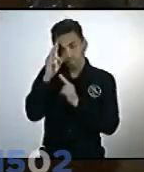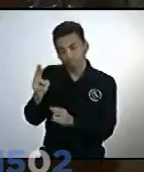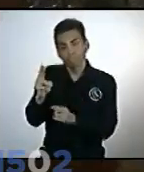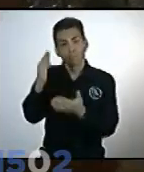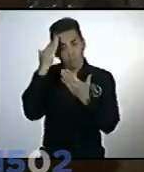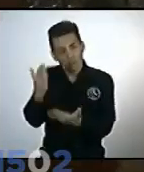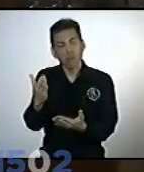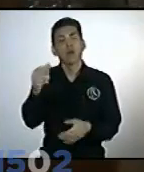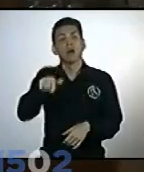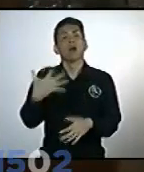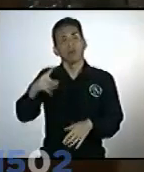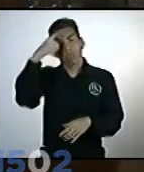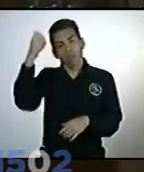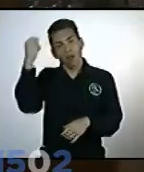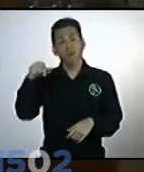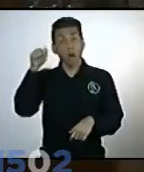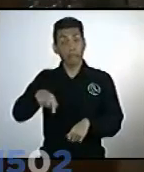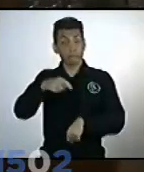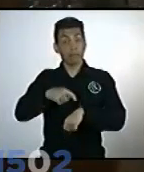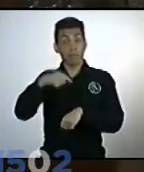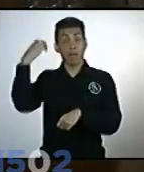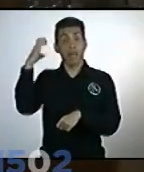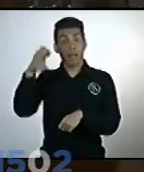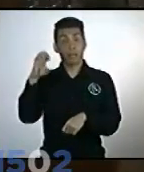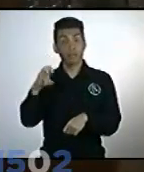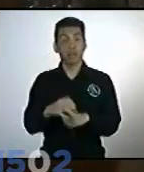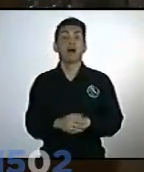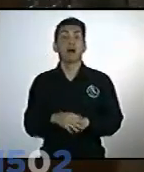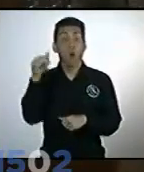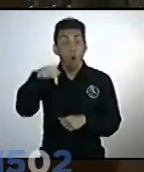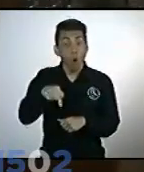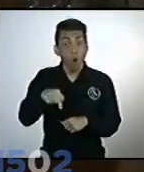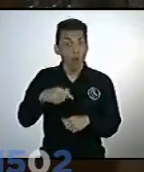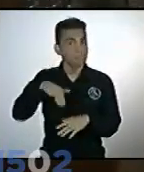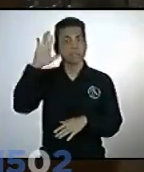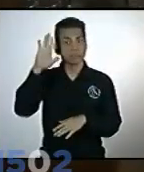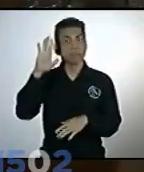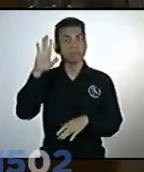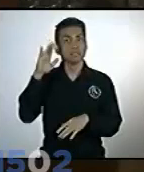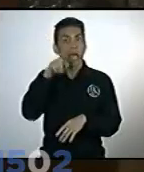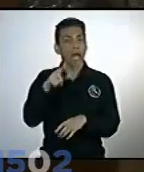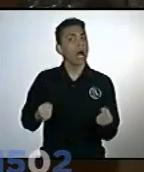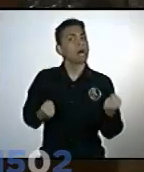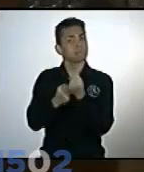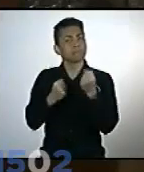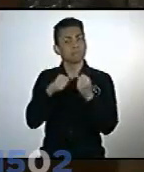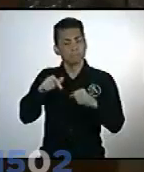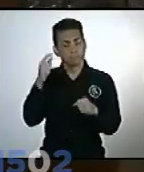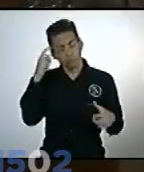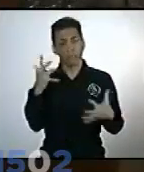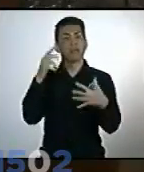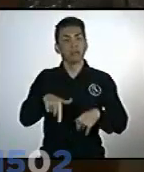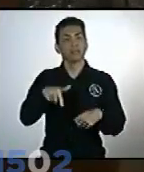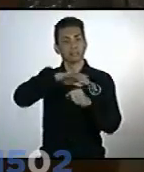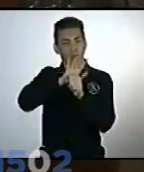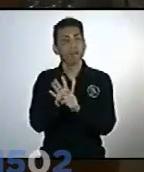la labor que han realizado ante la emergencia que estamos viviendo. Hoy, más que nunca, han apoyado en esta crisis desde